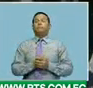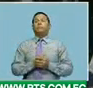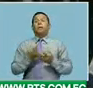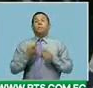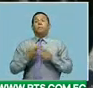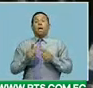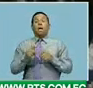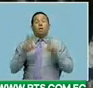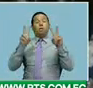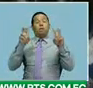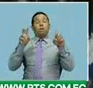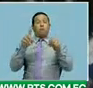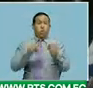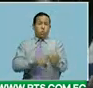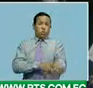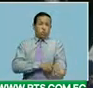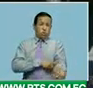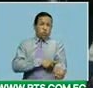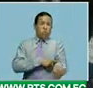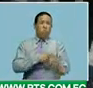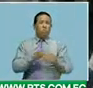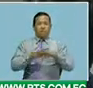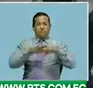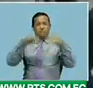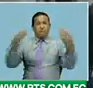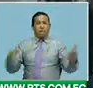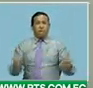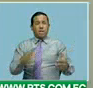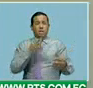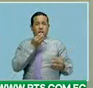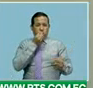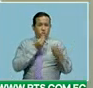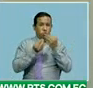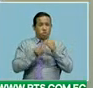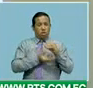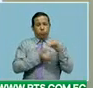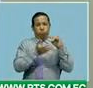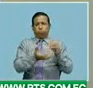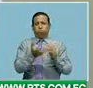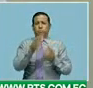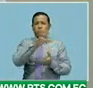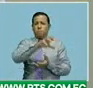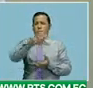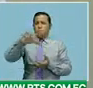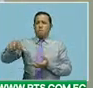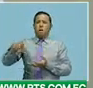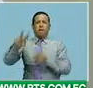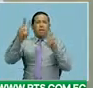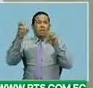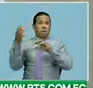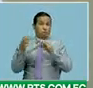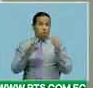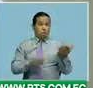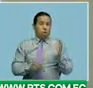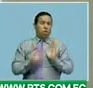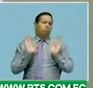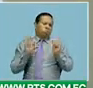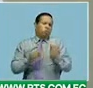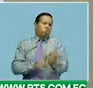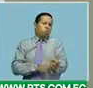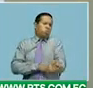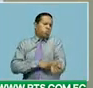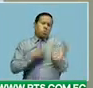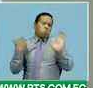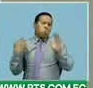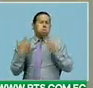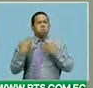tradición de poner la mesa para los difuntos permaneció intacta. Claro, o sea, se la pone por... es costumbre, mejor dicho. Entonces, de ley hay que ponerla